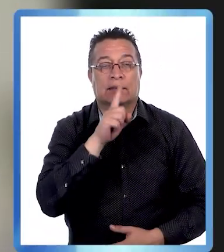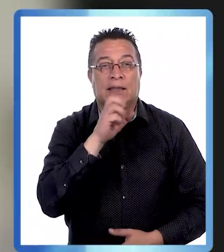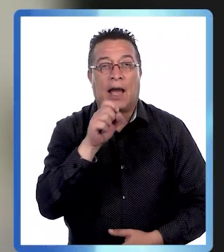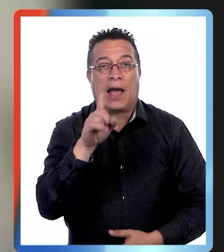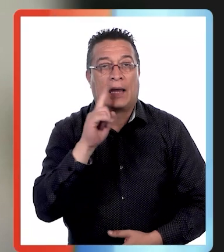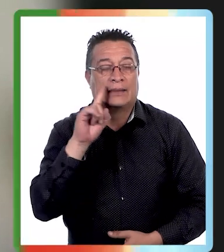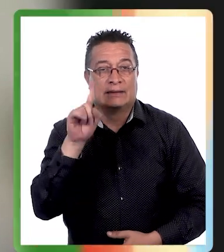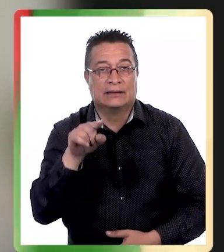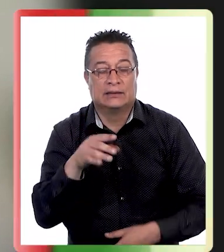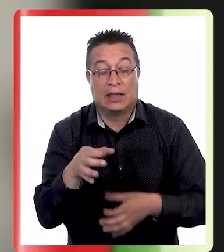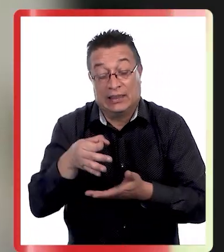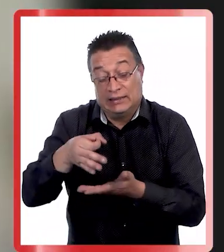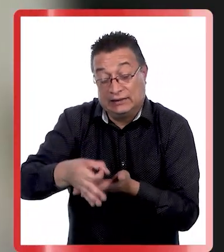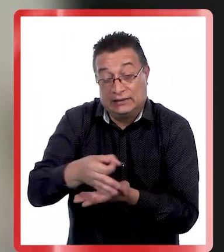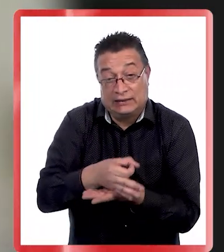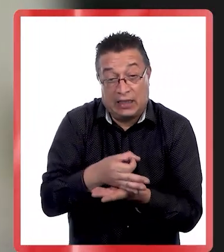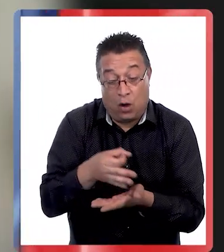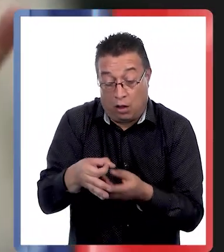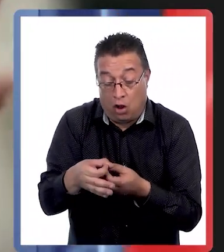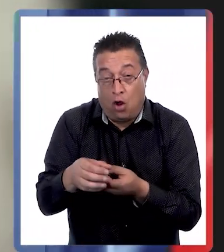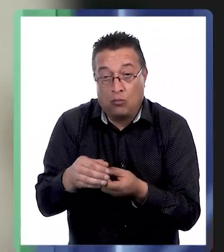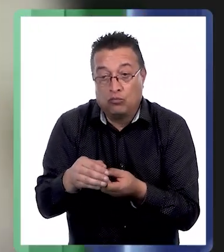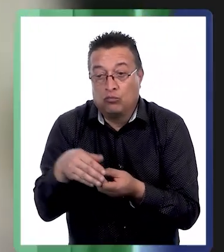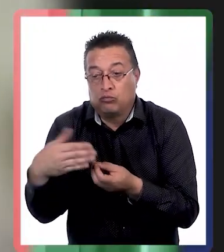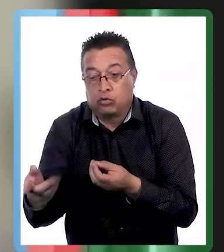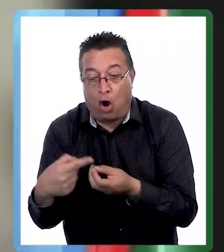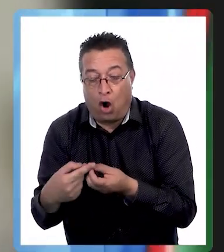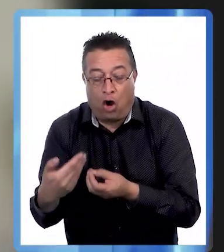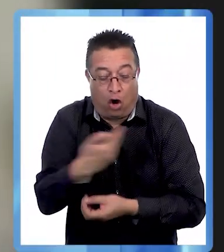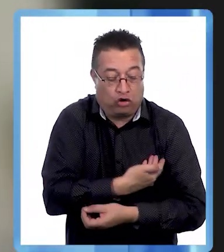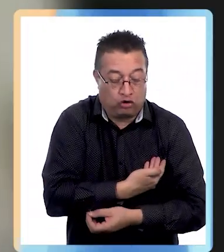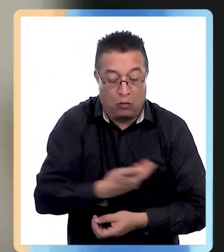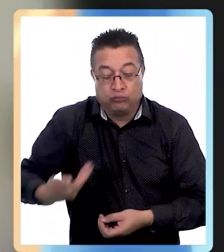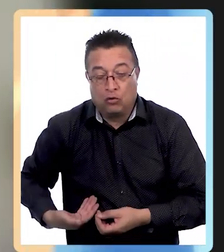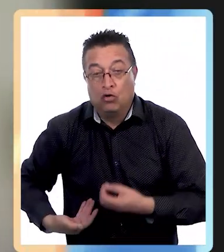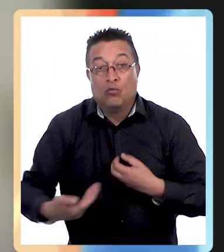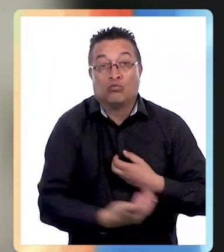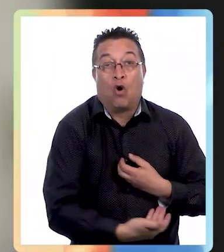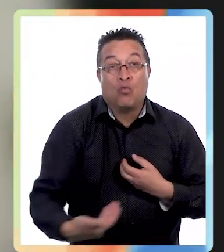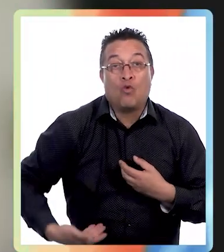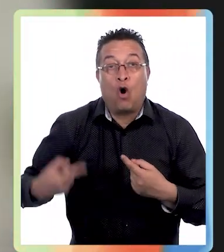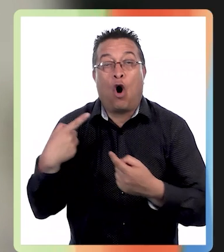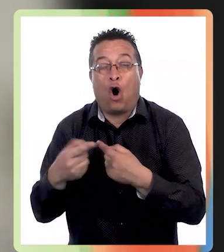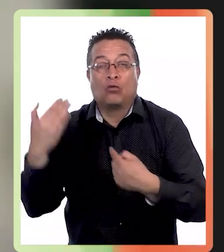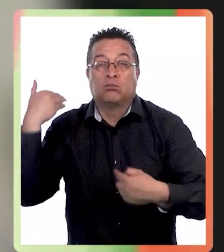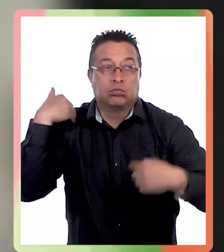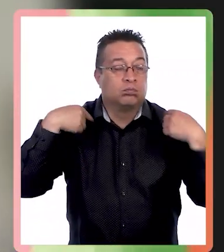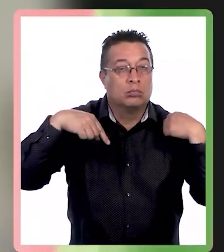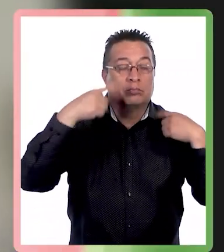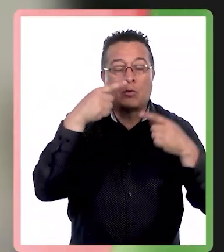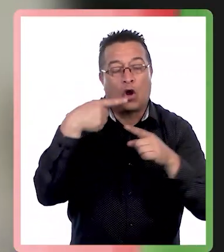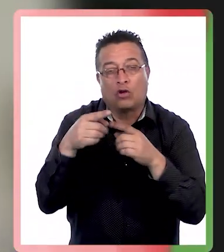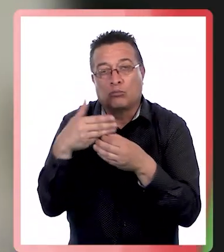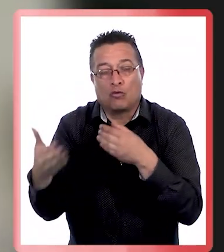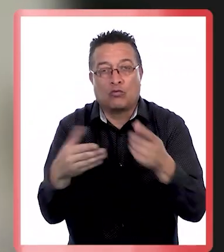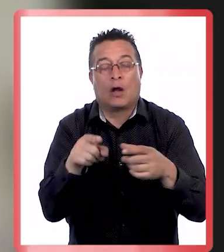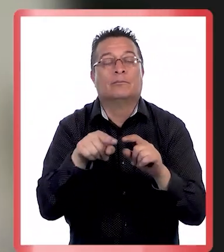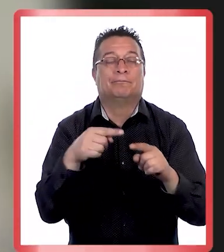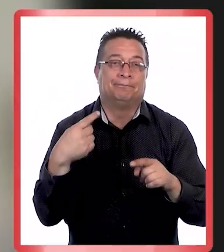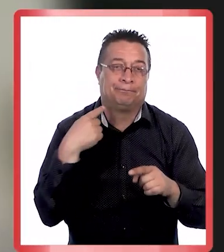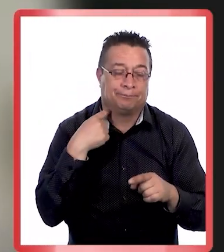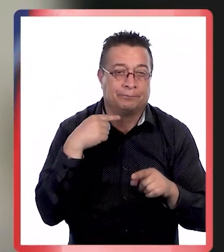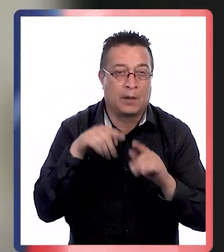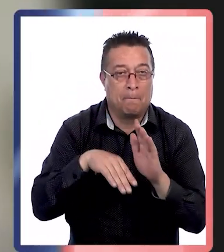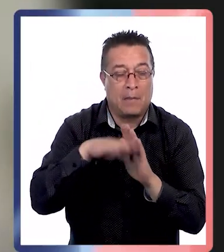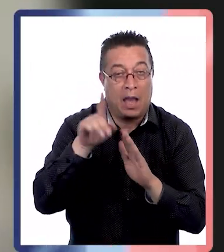células que salieron del órgano de origen y se van a otro órgano del cuerpo y afectan otros sitios. Y en general, en la mayor